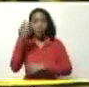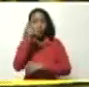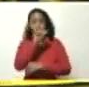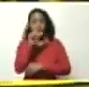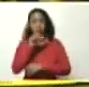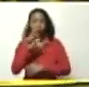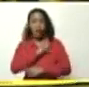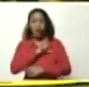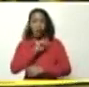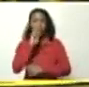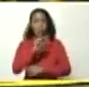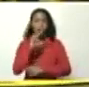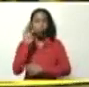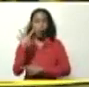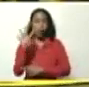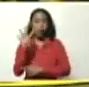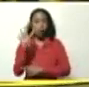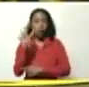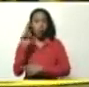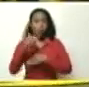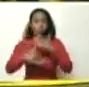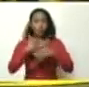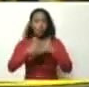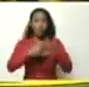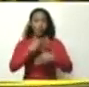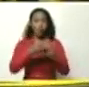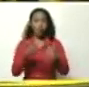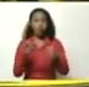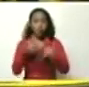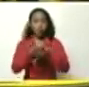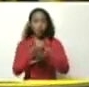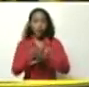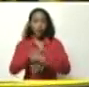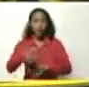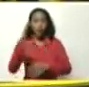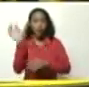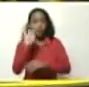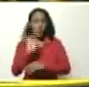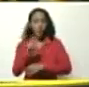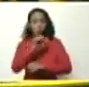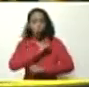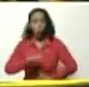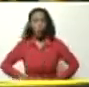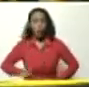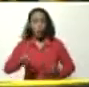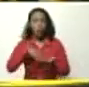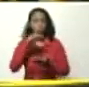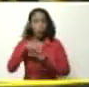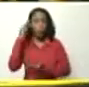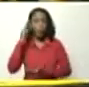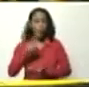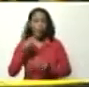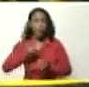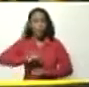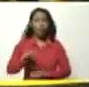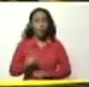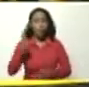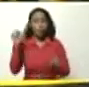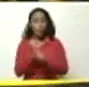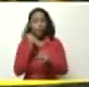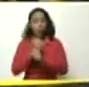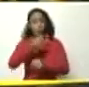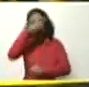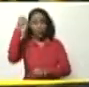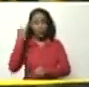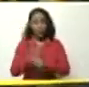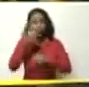enero, a partir del 24, de manera progresiva, se incluirán funcionarios de seguridad del Estado, Guardia Nacional Bolivariana, policías, trabajadores y trabajadoras